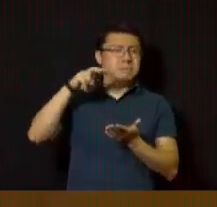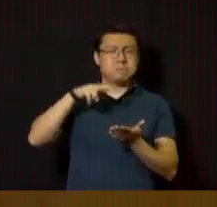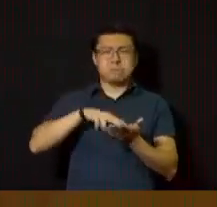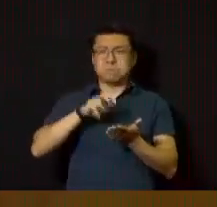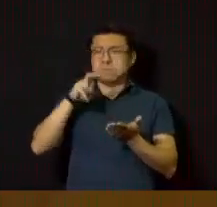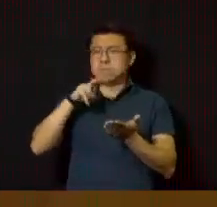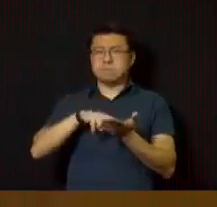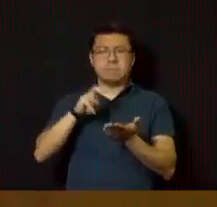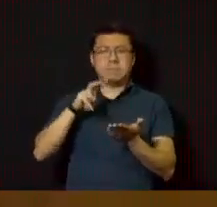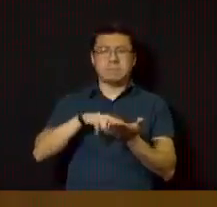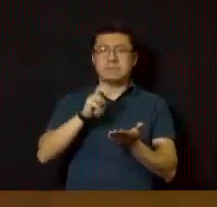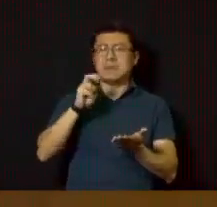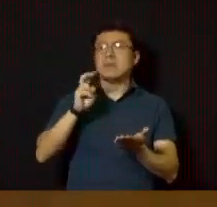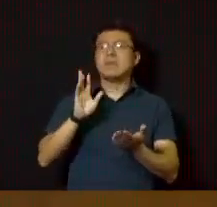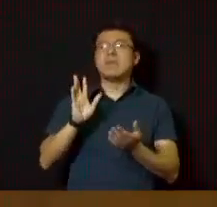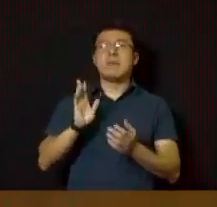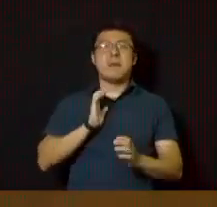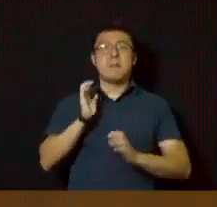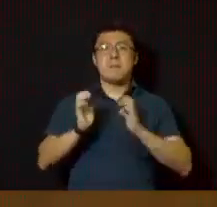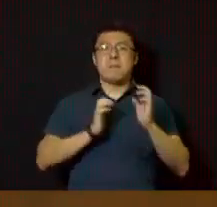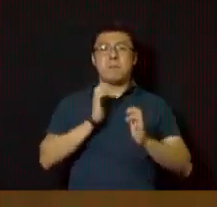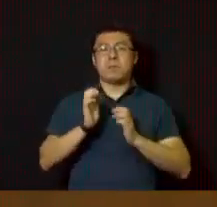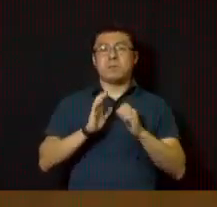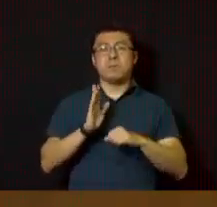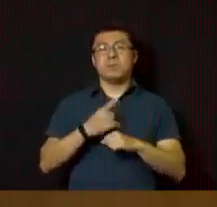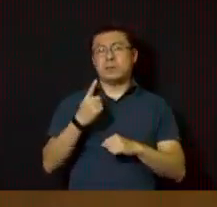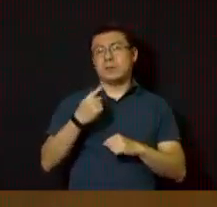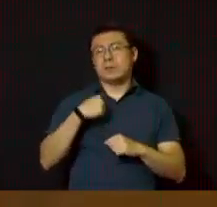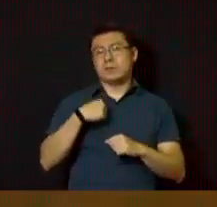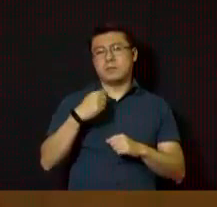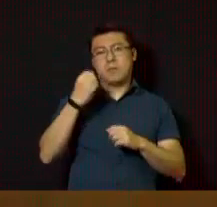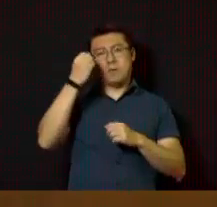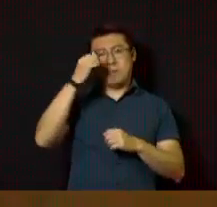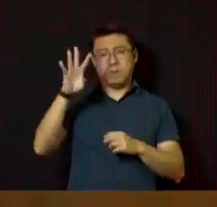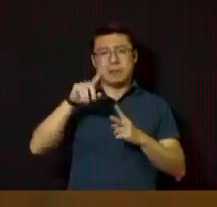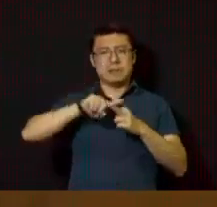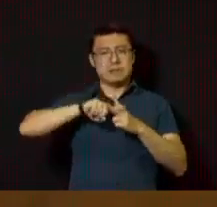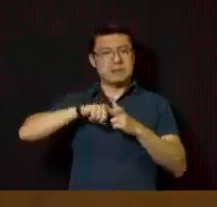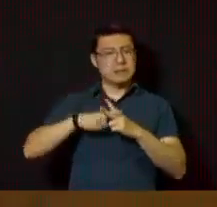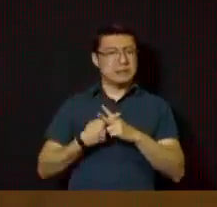porque cuando yo empecé Omni, yo